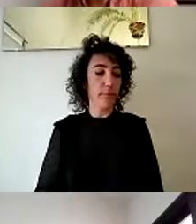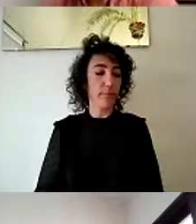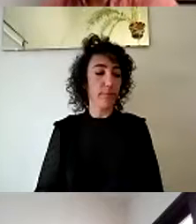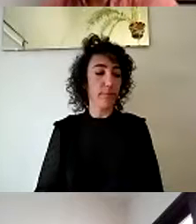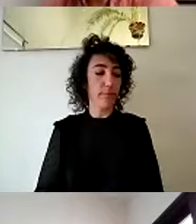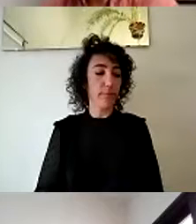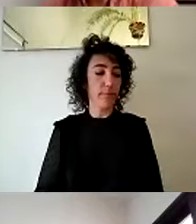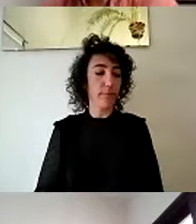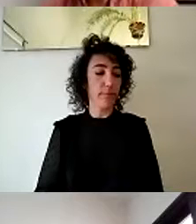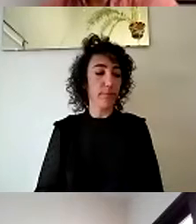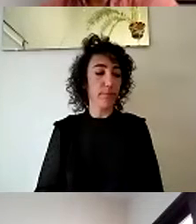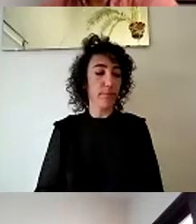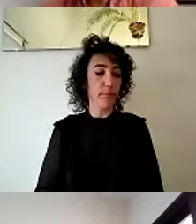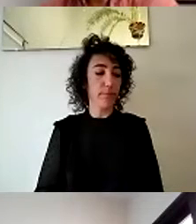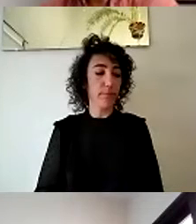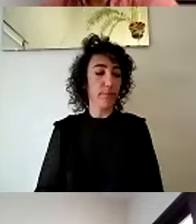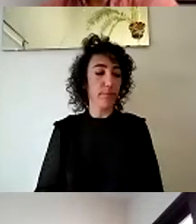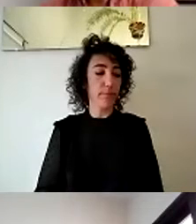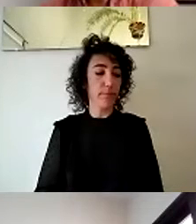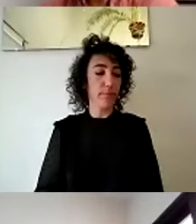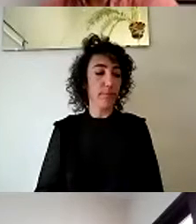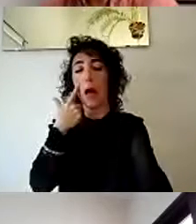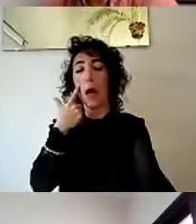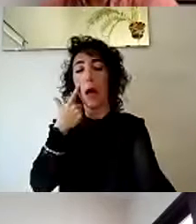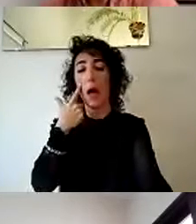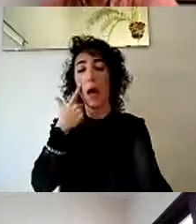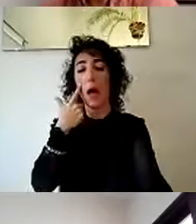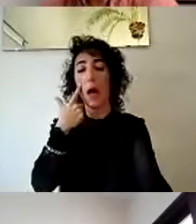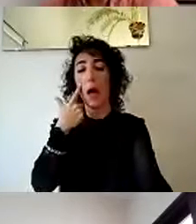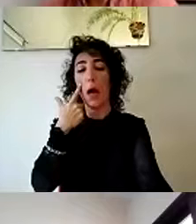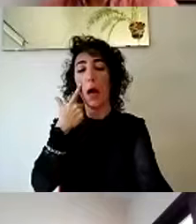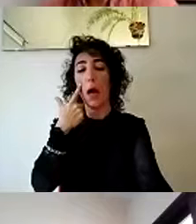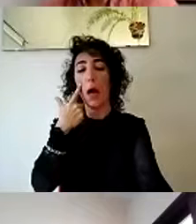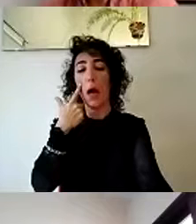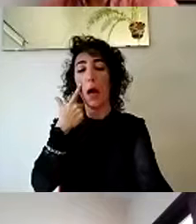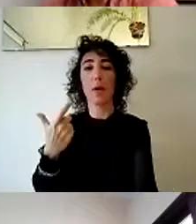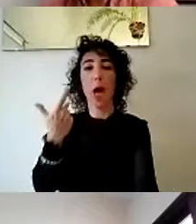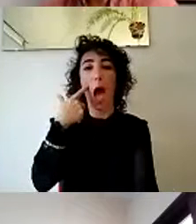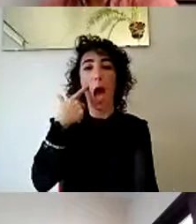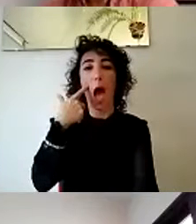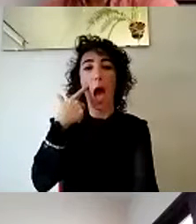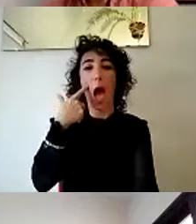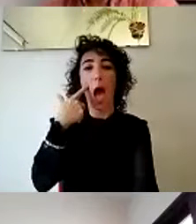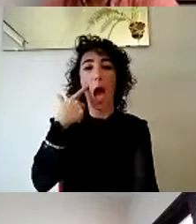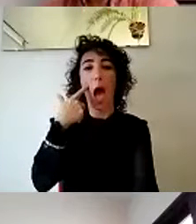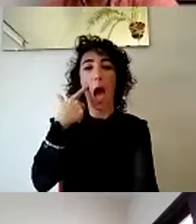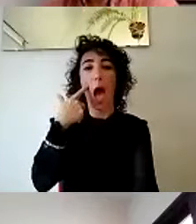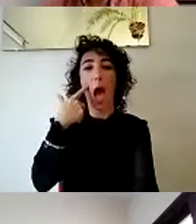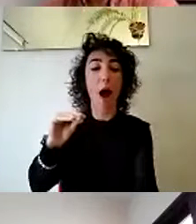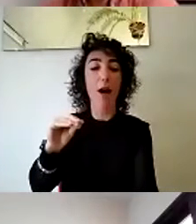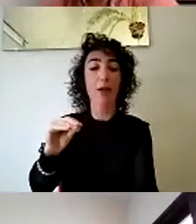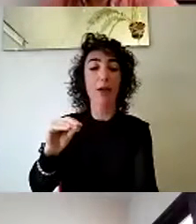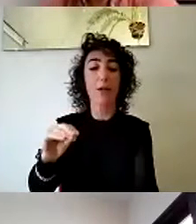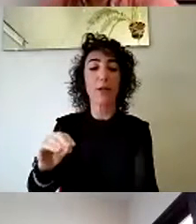Gracias. Vamos a ver dónde está aquí, desactivar el audio. Voy a darle